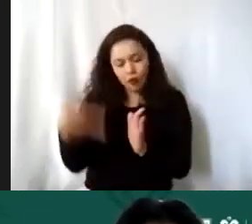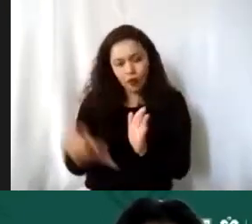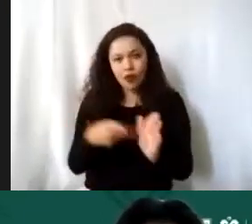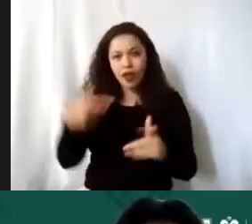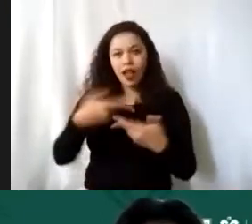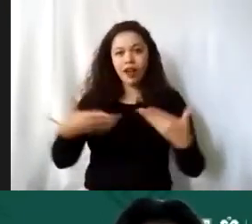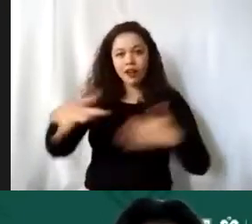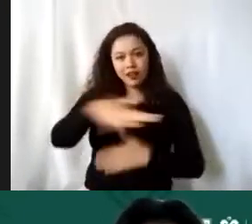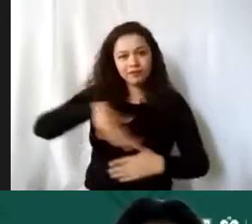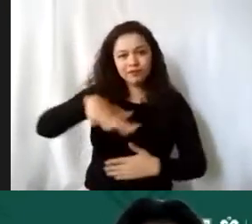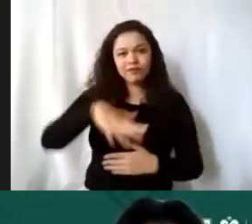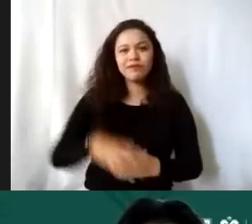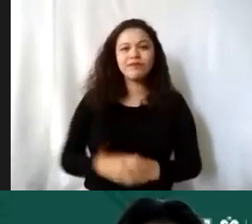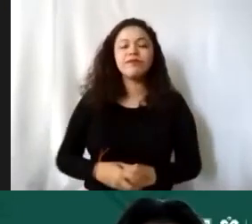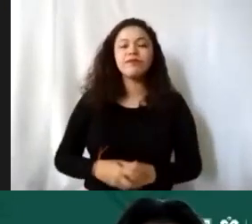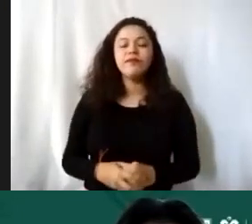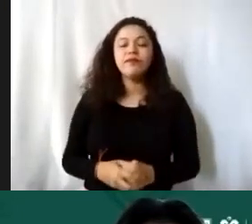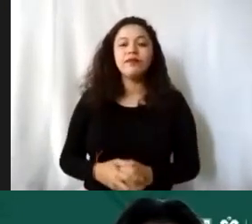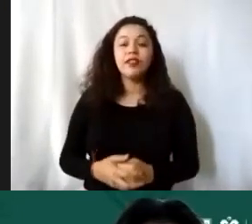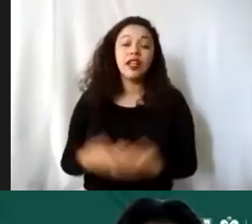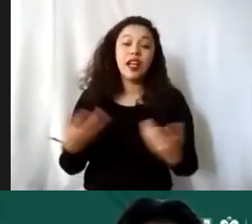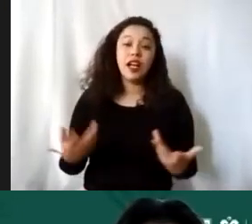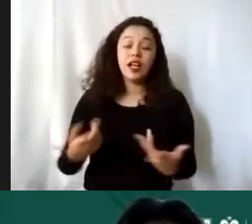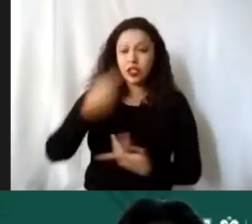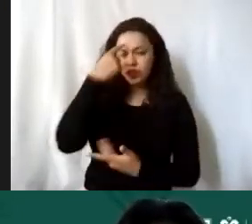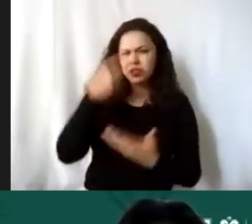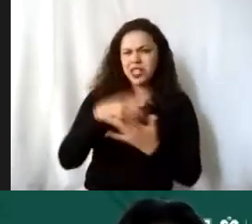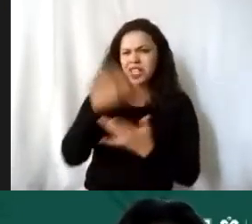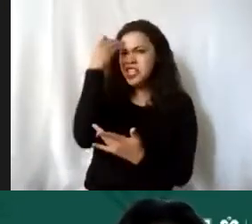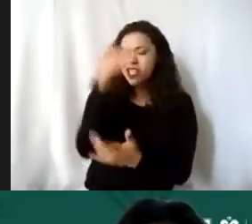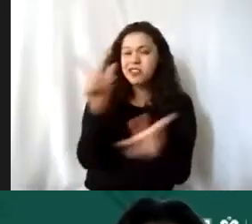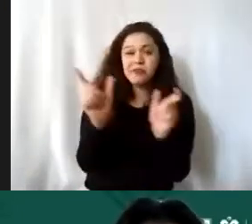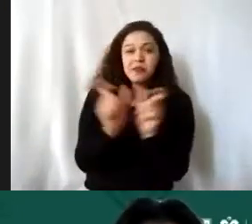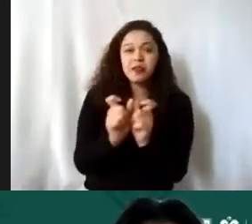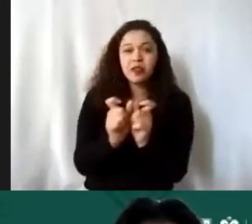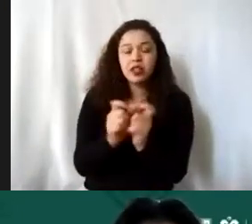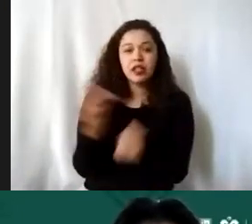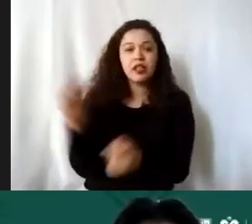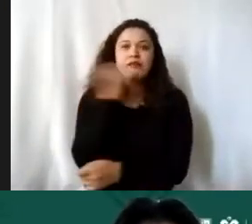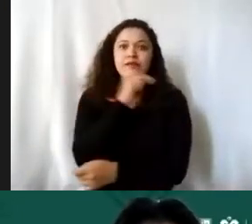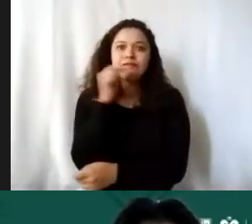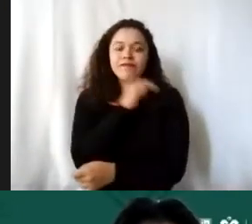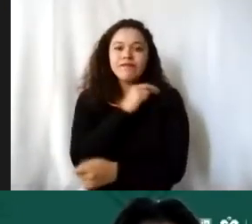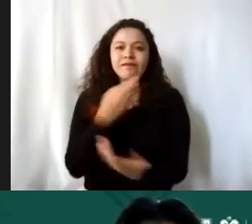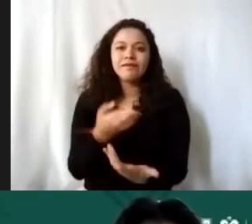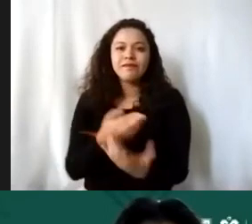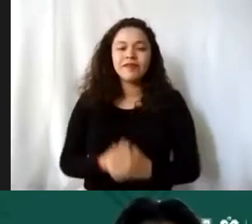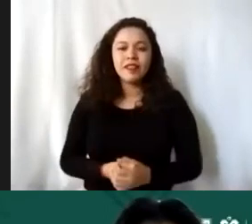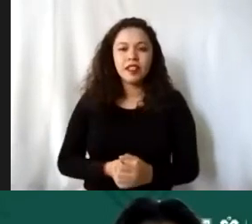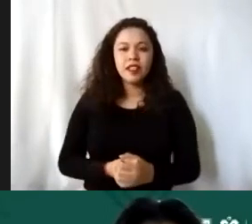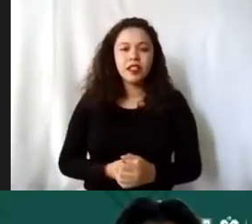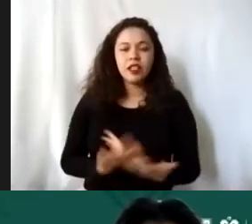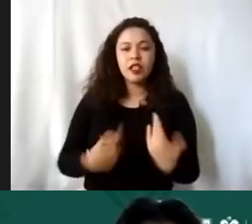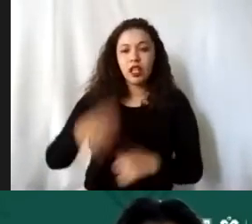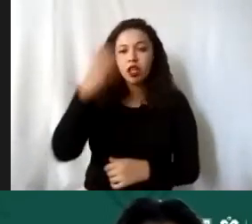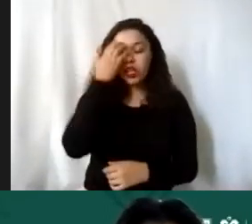espacio. A pesar de que creo que fue como corto el tiempo, se fue muy rápido, ¿no? Todo este conocimiento se fue muy rápido